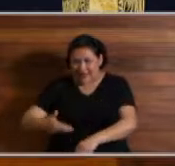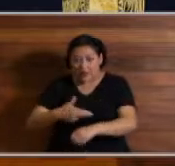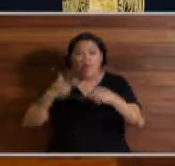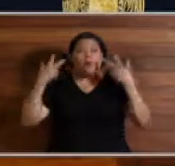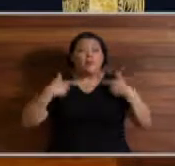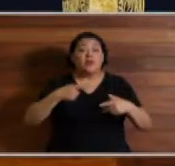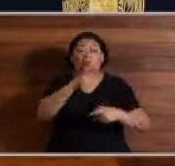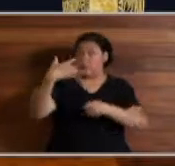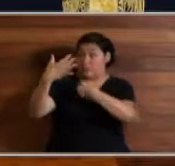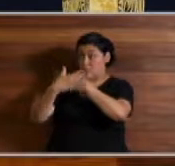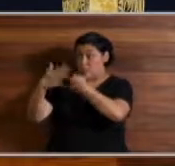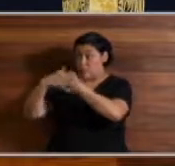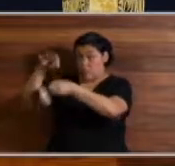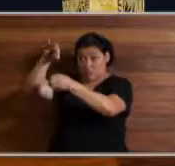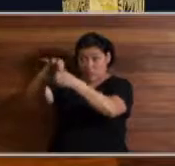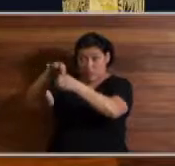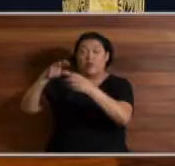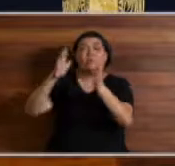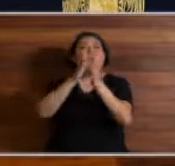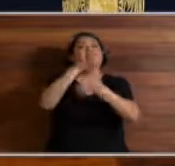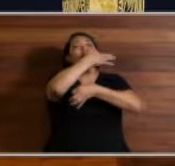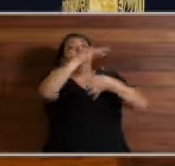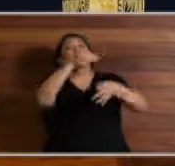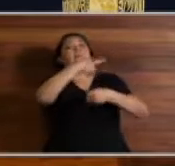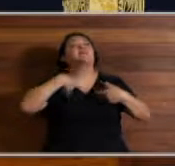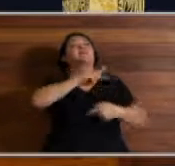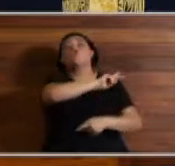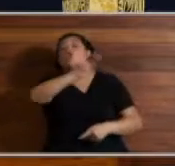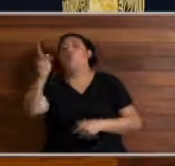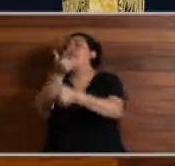libre, a través de su voto, yo diría,